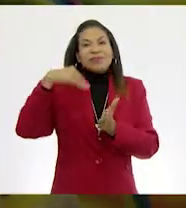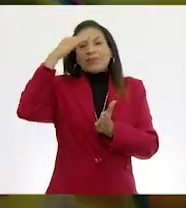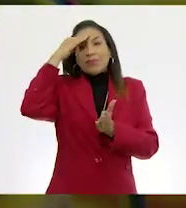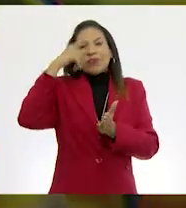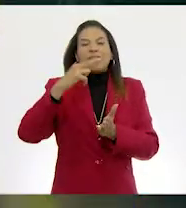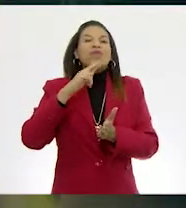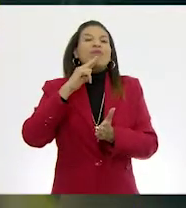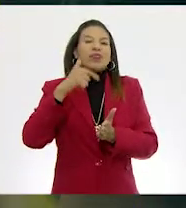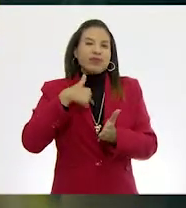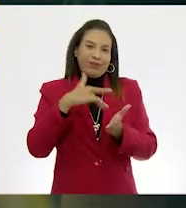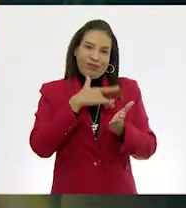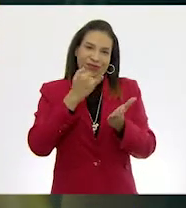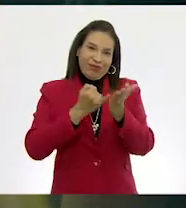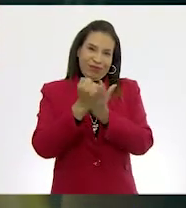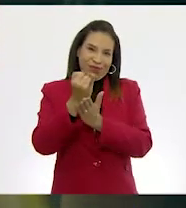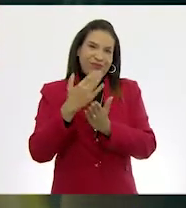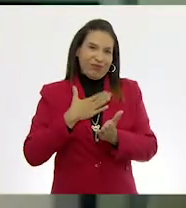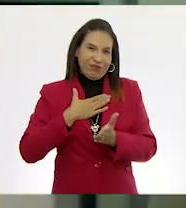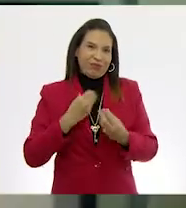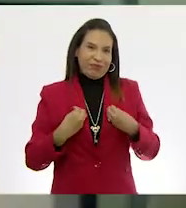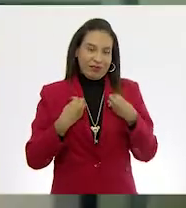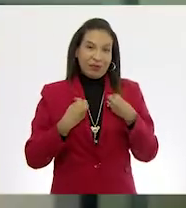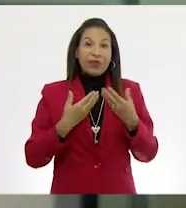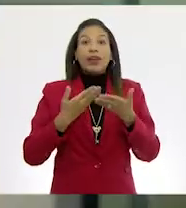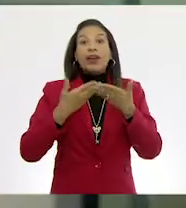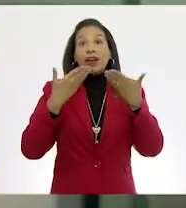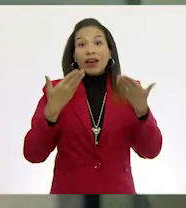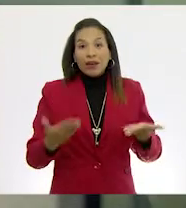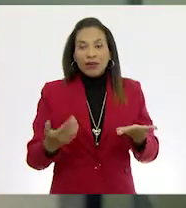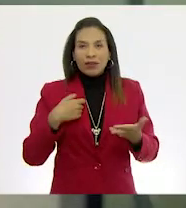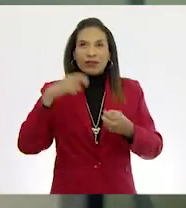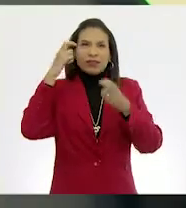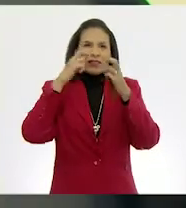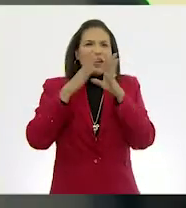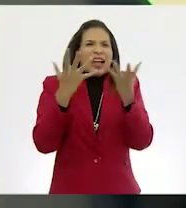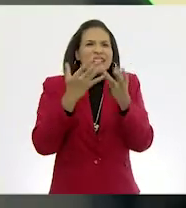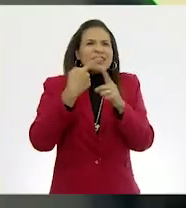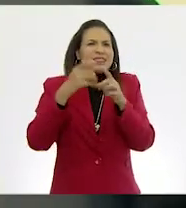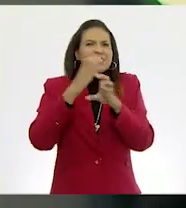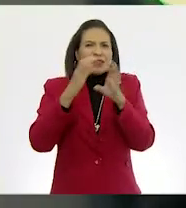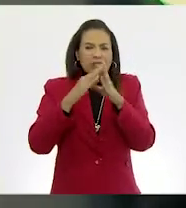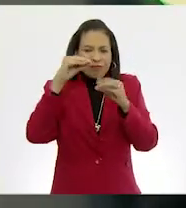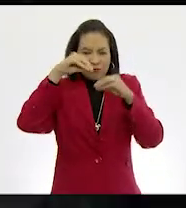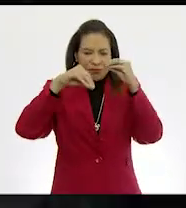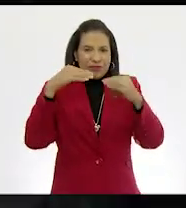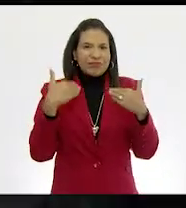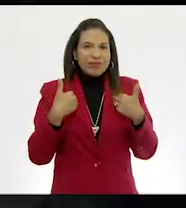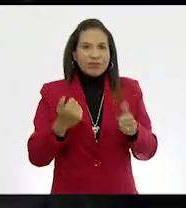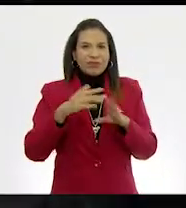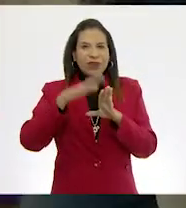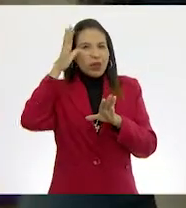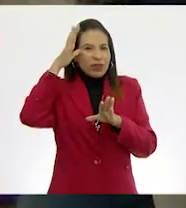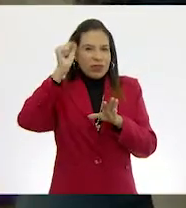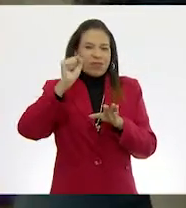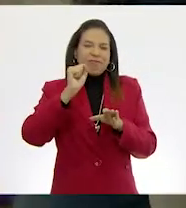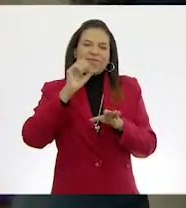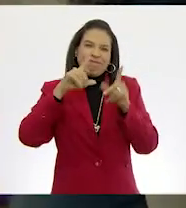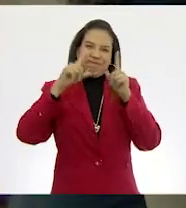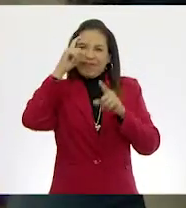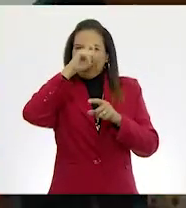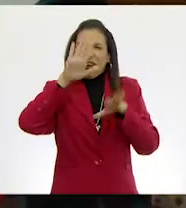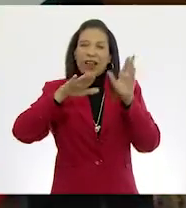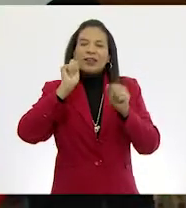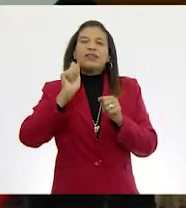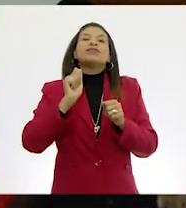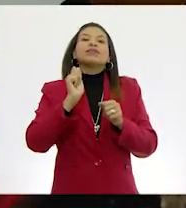haciendo las mejores decisiones que toman ahora enseño dispositivos que ayudan a que entendamos conceptos abstractos en matemáticas y